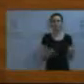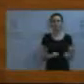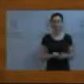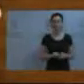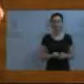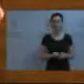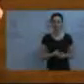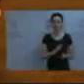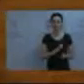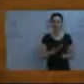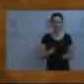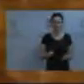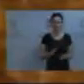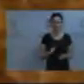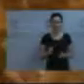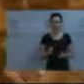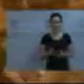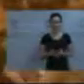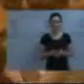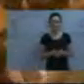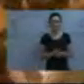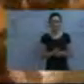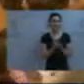más datos personales, me refiero.